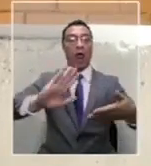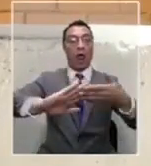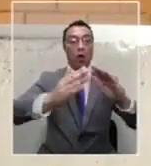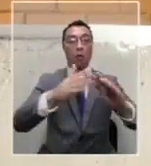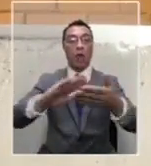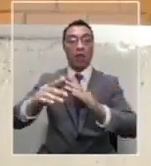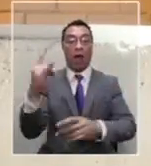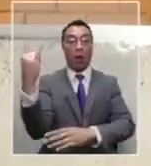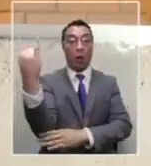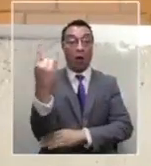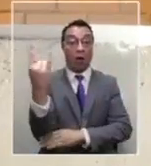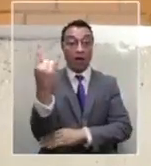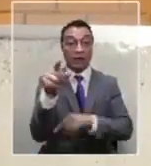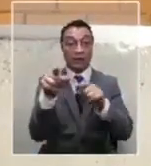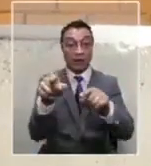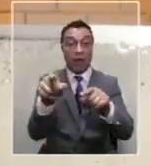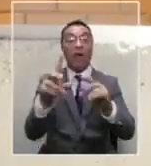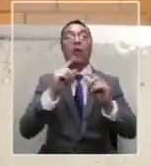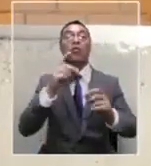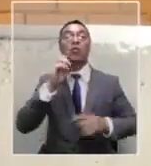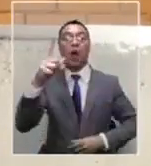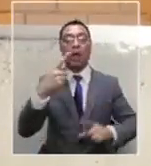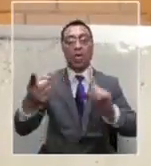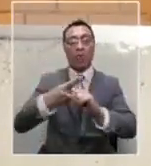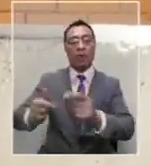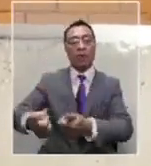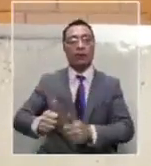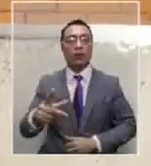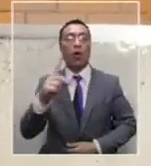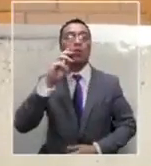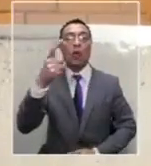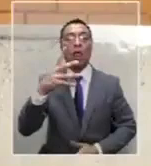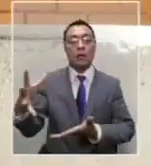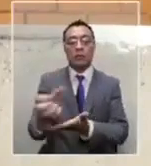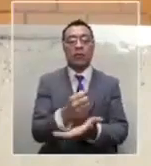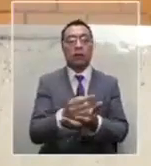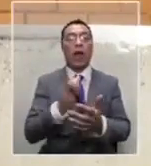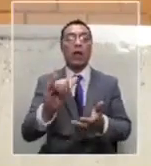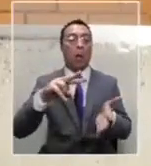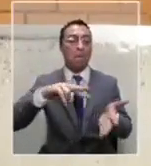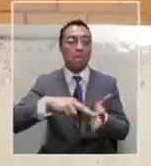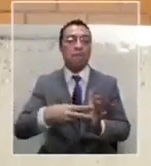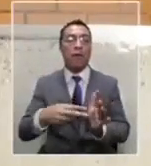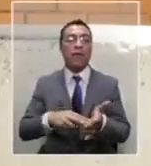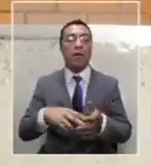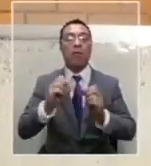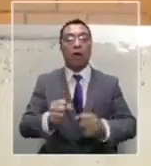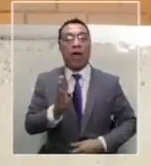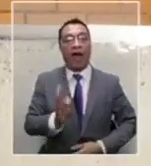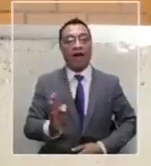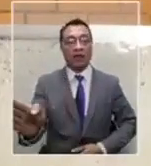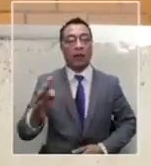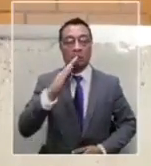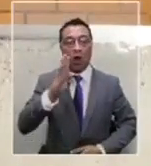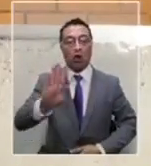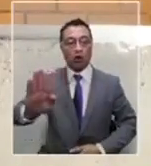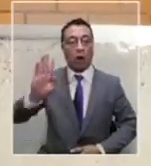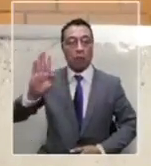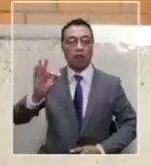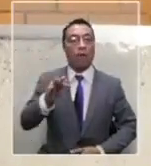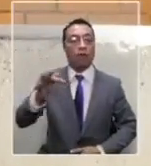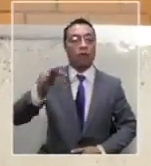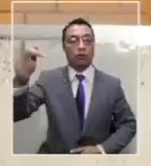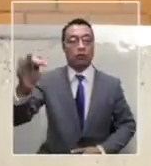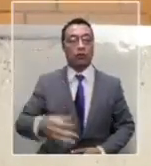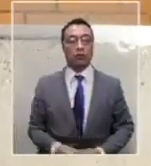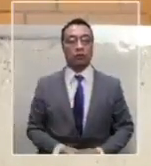investigadores y la comunidad universitaria, cuáles son los desafíos, cuáles son los logros y las dificultades para avanzar en el